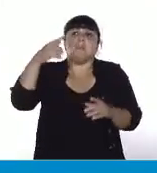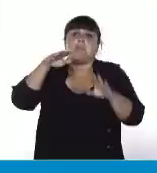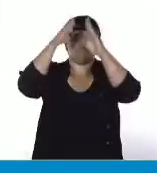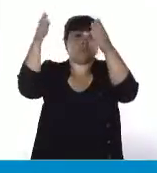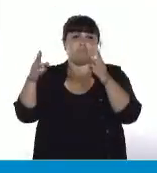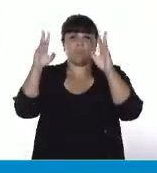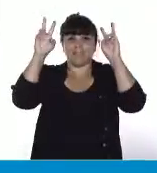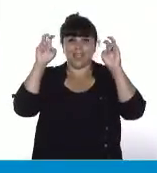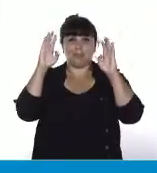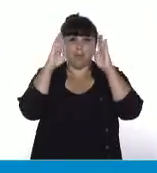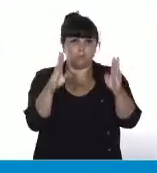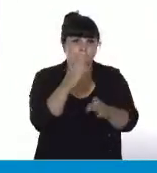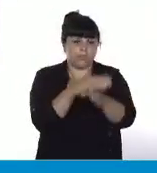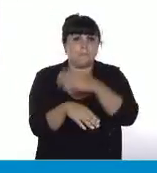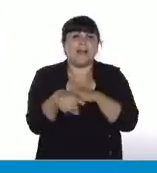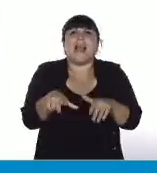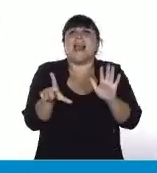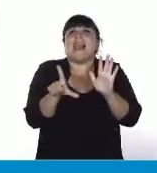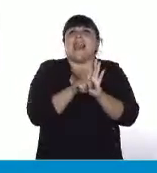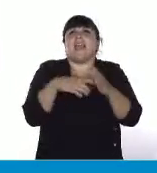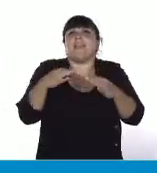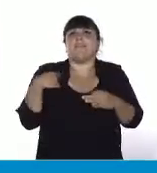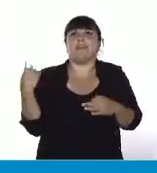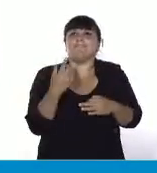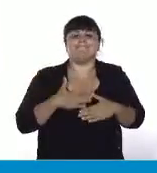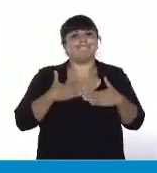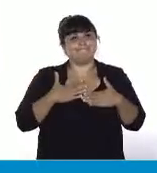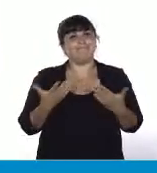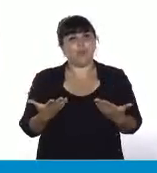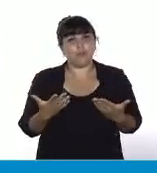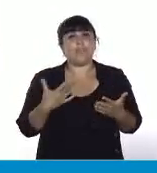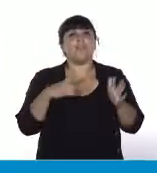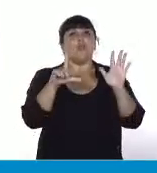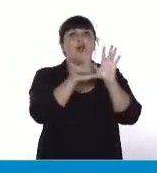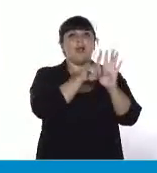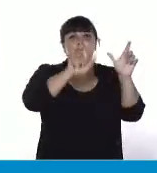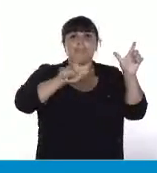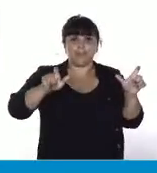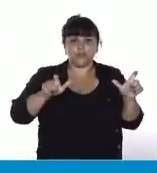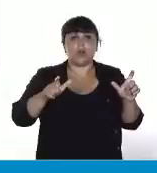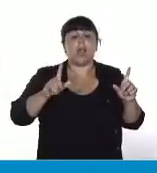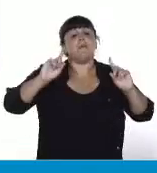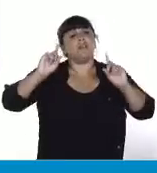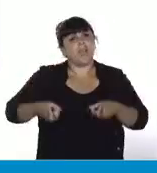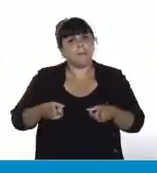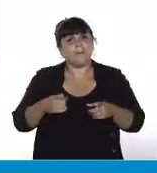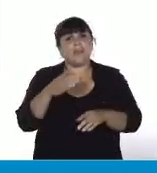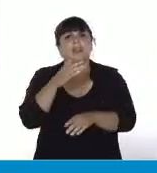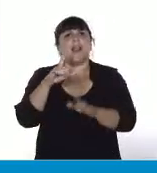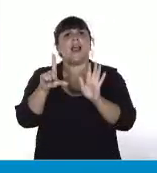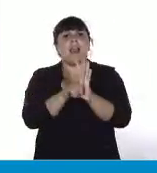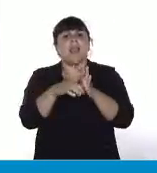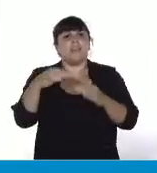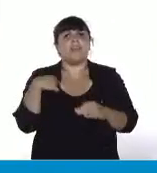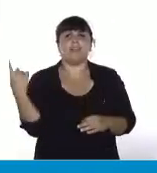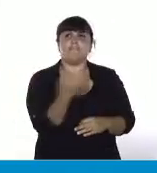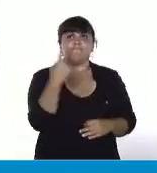ley que debe alegrarnos a todos como legisladores, pero también es una ley que tiene que hacernos